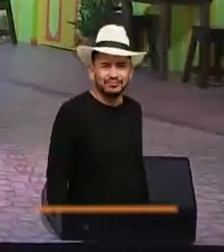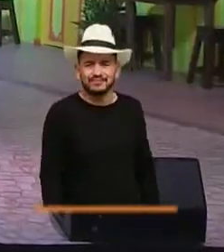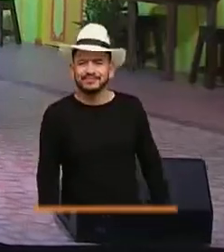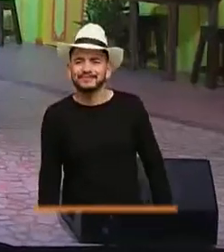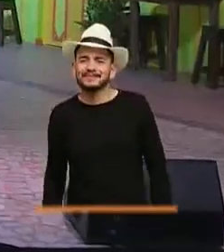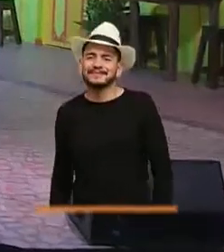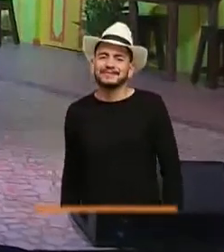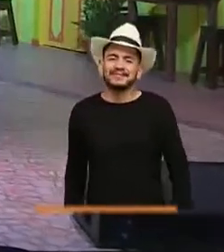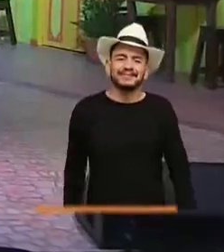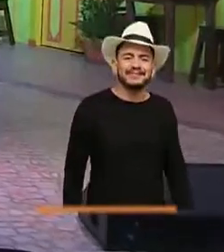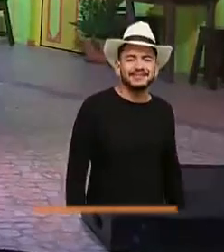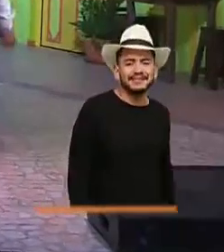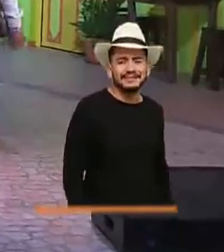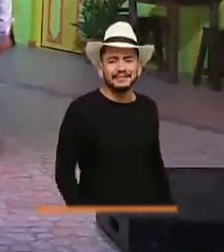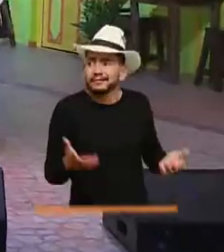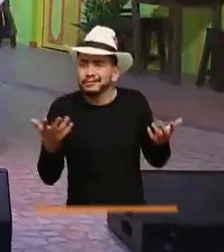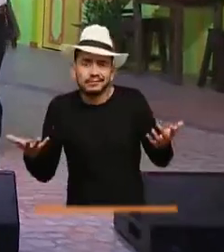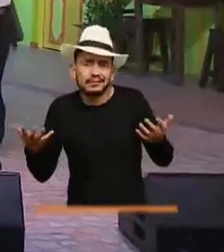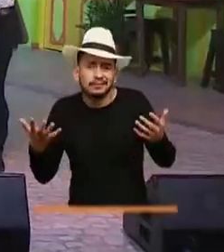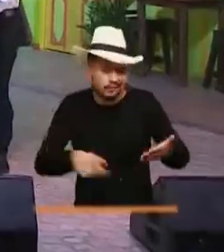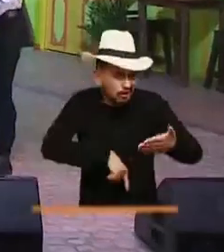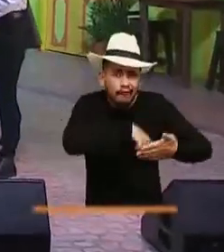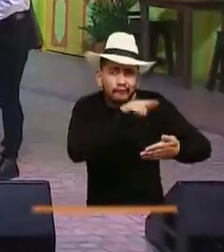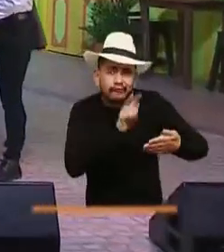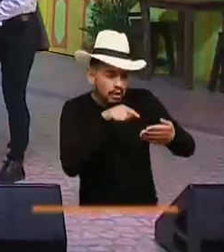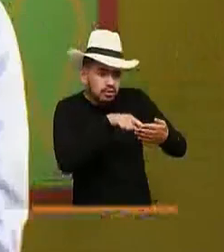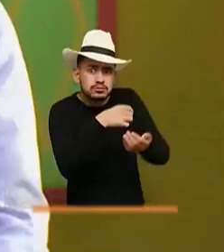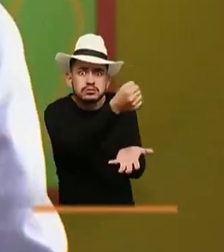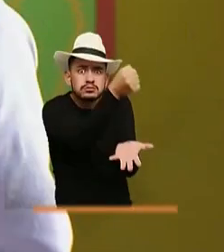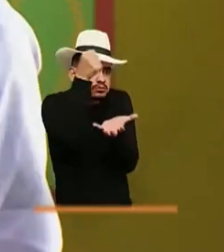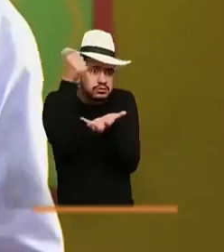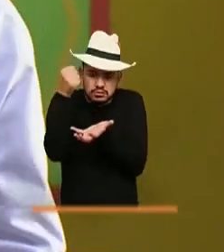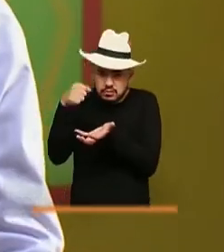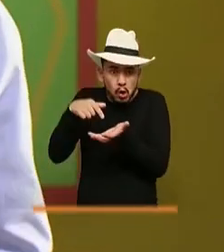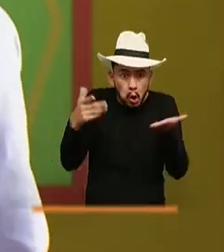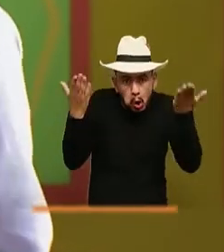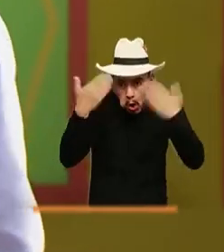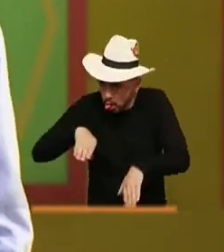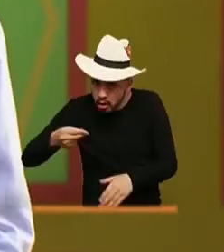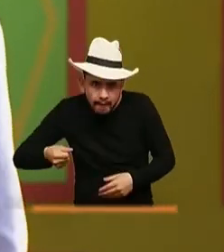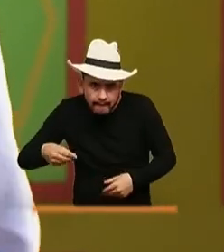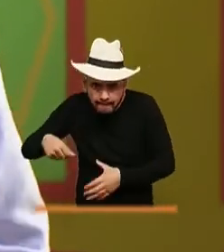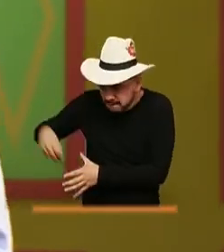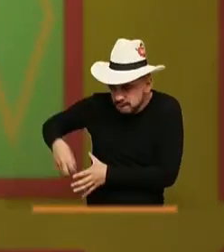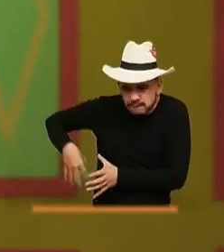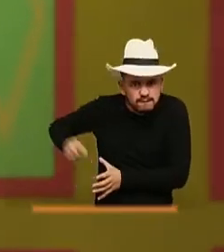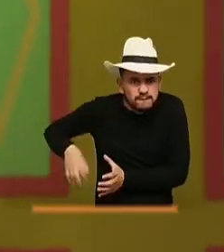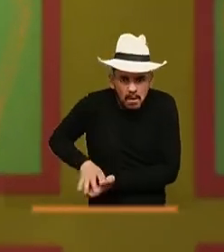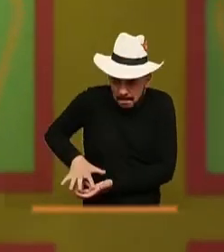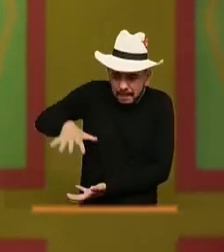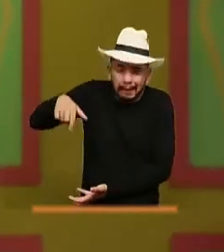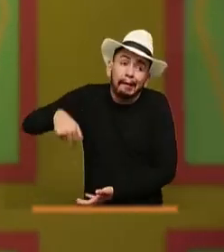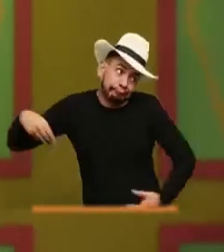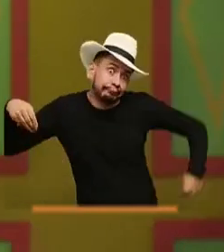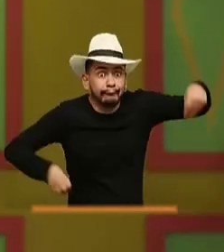Para robarse en un contrato y rellenar la cartera, los corruptos